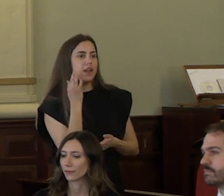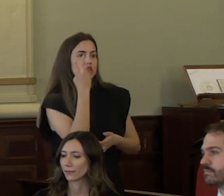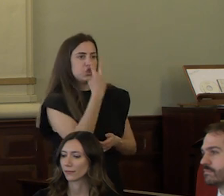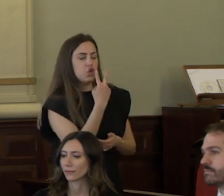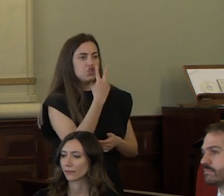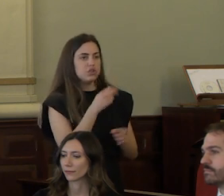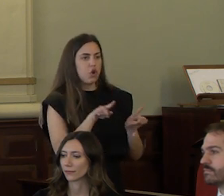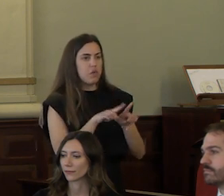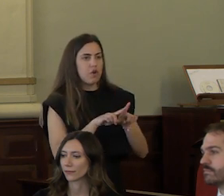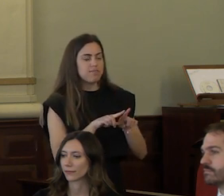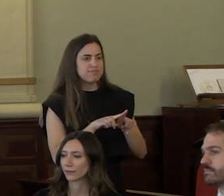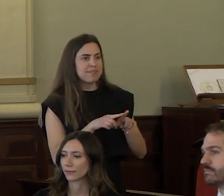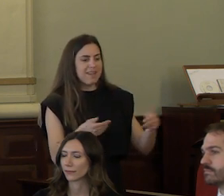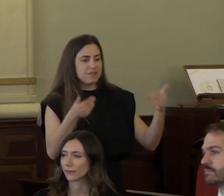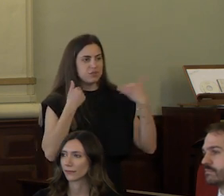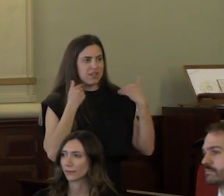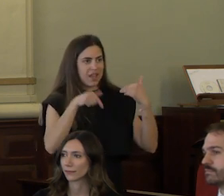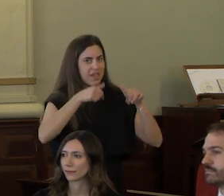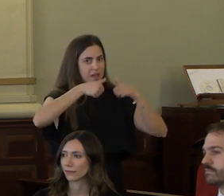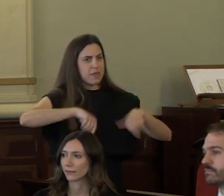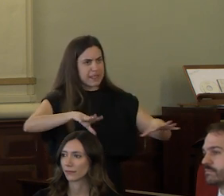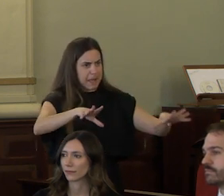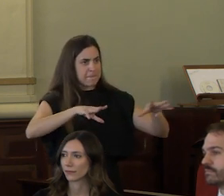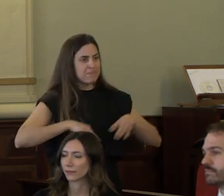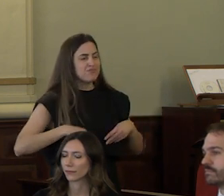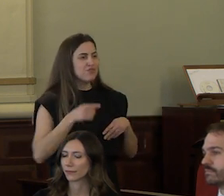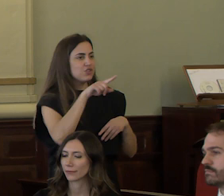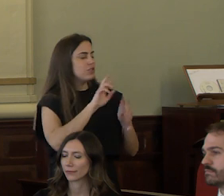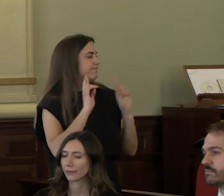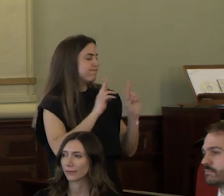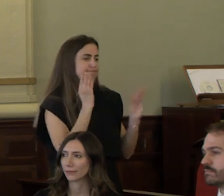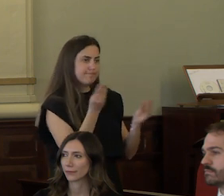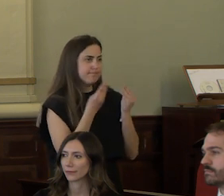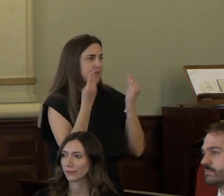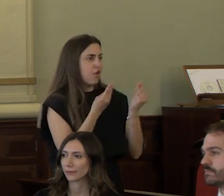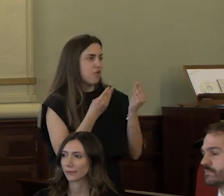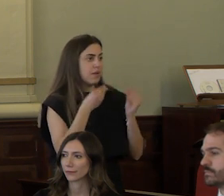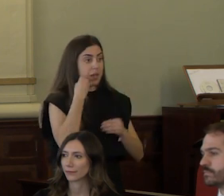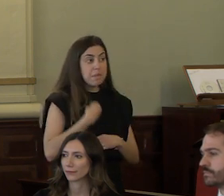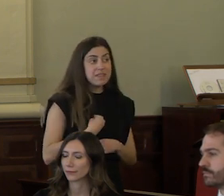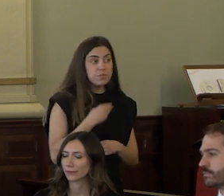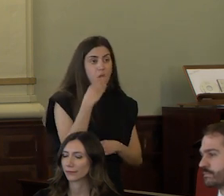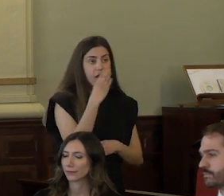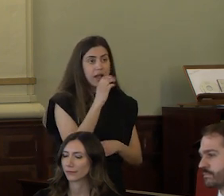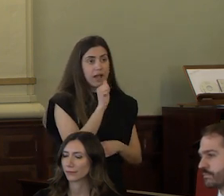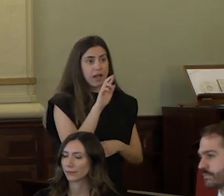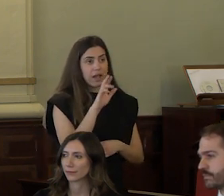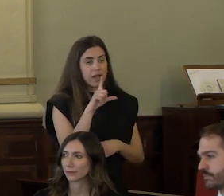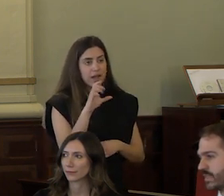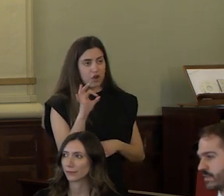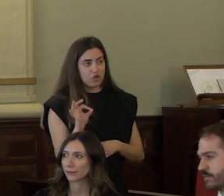de la organización en Albacete. Les deseamos lo mejor. Iris, lo ha comentado Carlos, también ha pasado